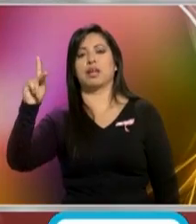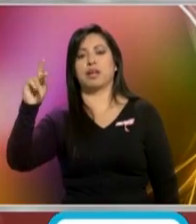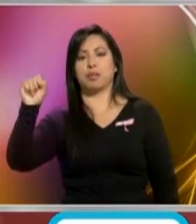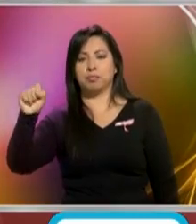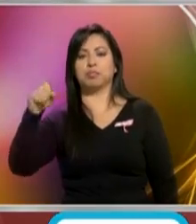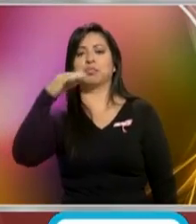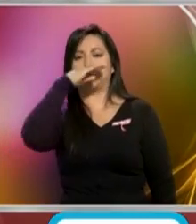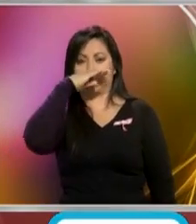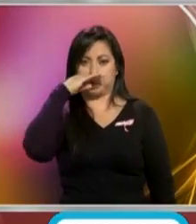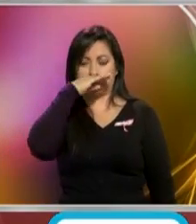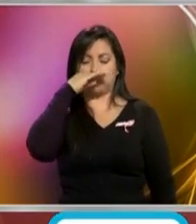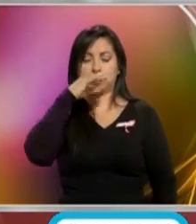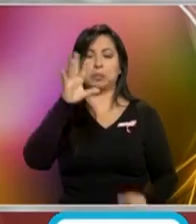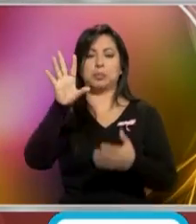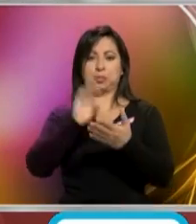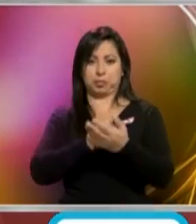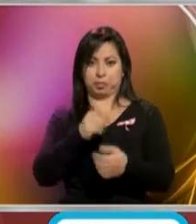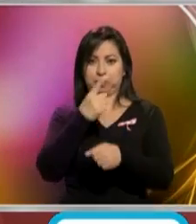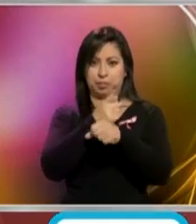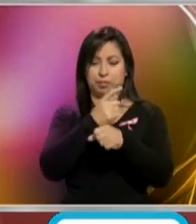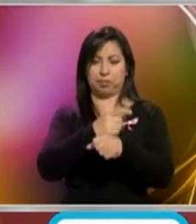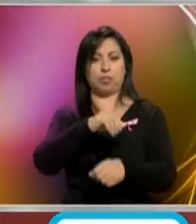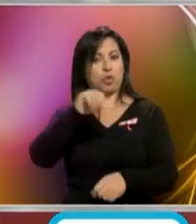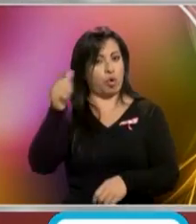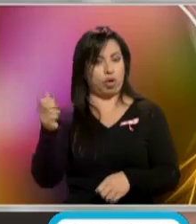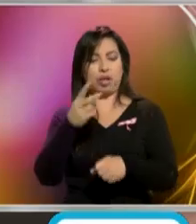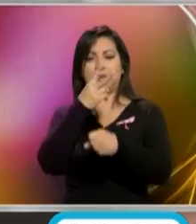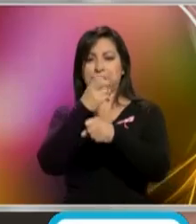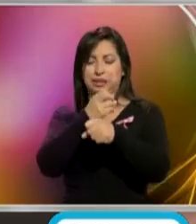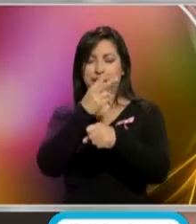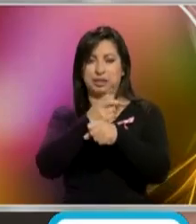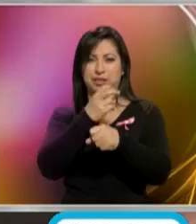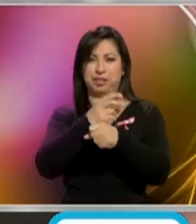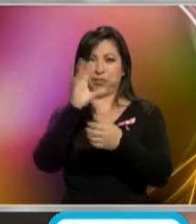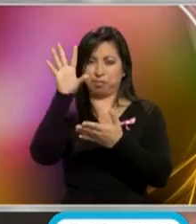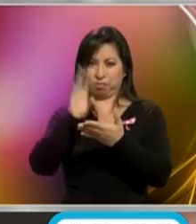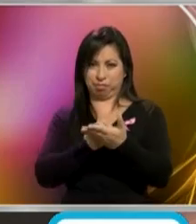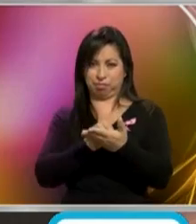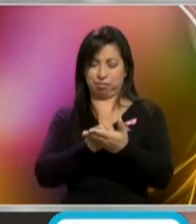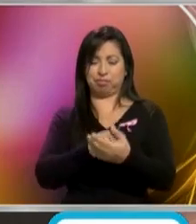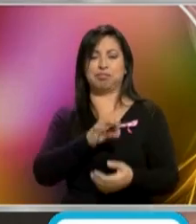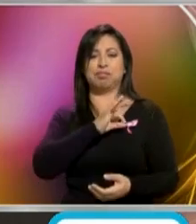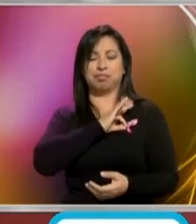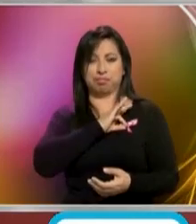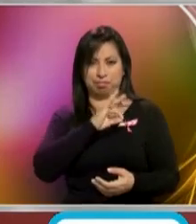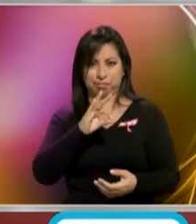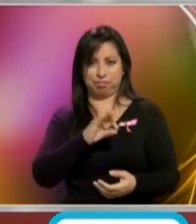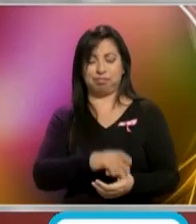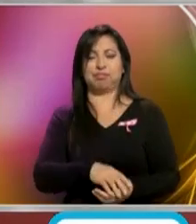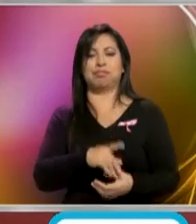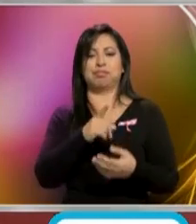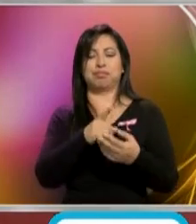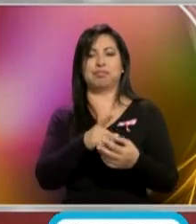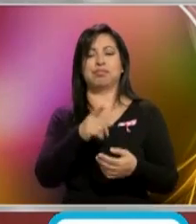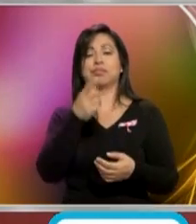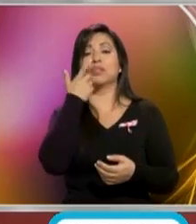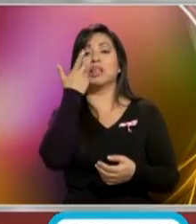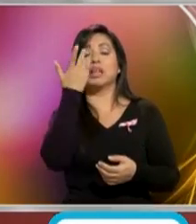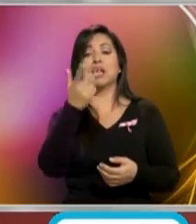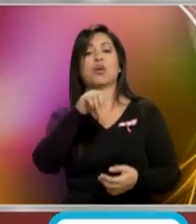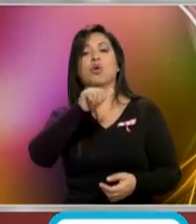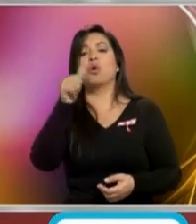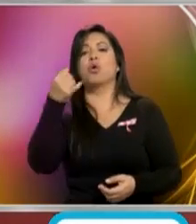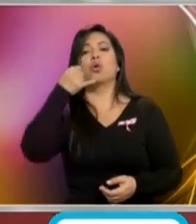cualquier dispositivo. Ok. La segunda aplicación, si tienen que viajar, y hay dos opciones. Si tienen que hablar otro idioma que